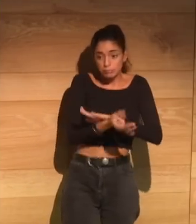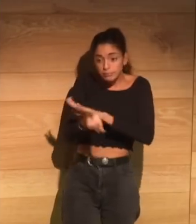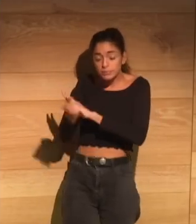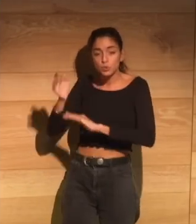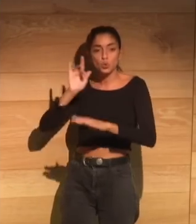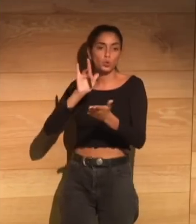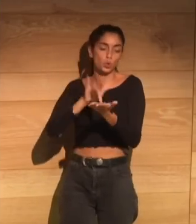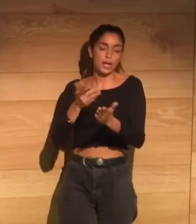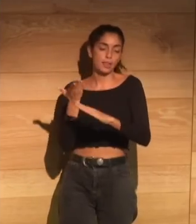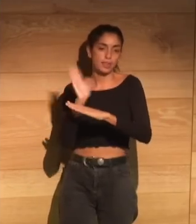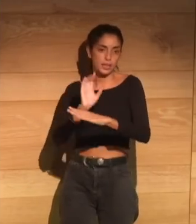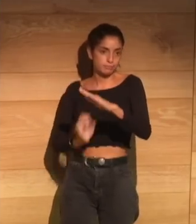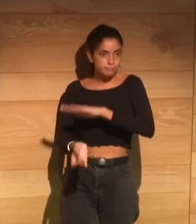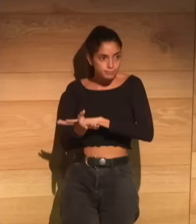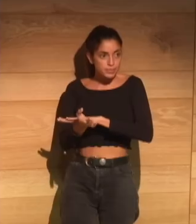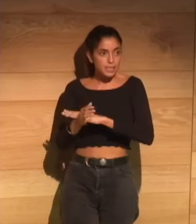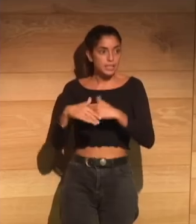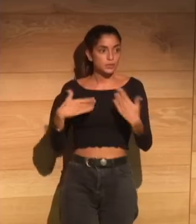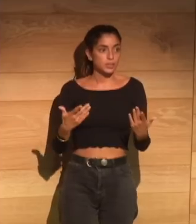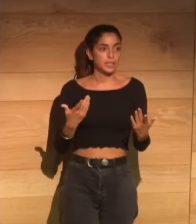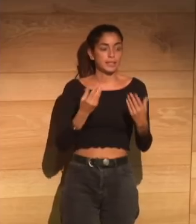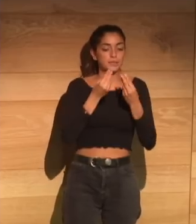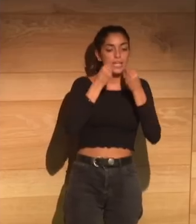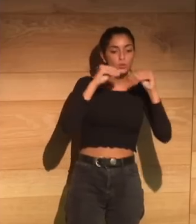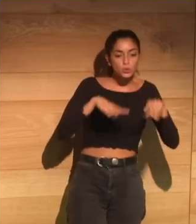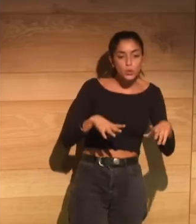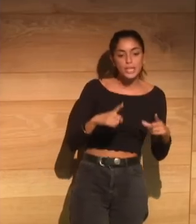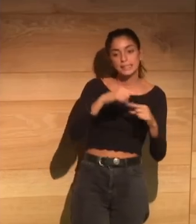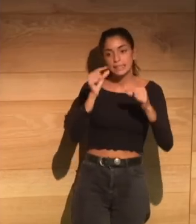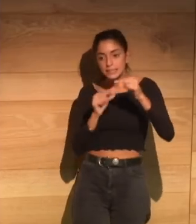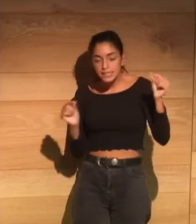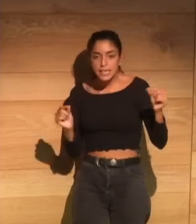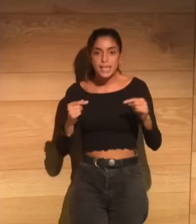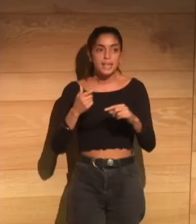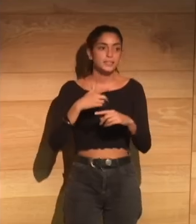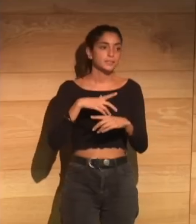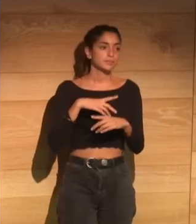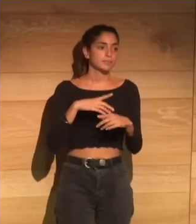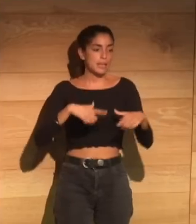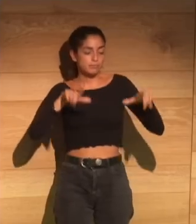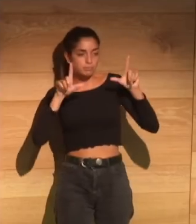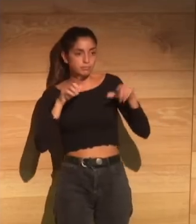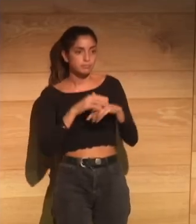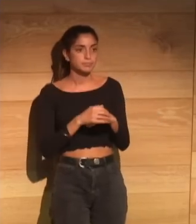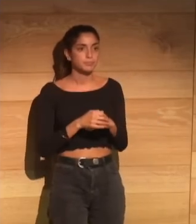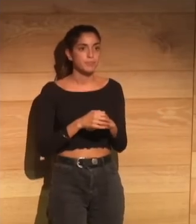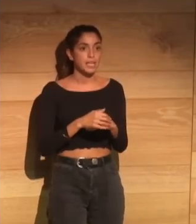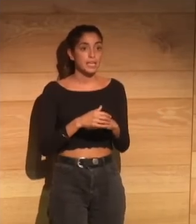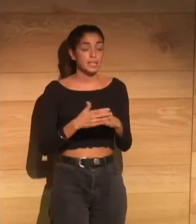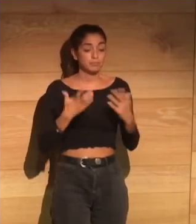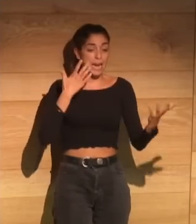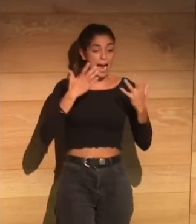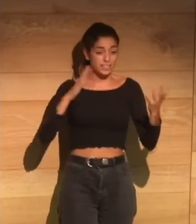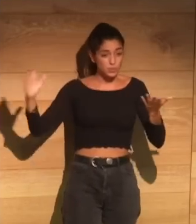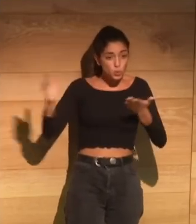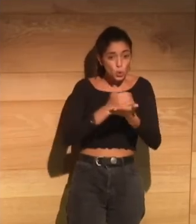bueno, las estrellas, las historias, las películas, tal. Pero claro, en realidad todos los artes se confluyen dentro de